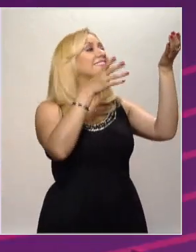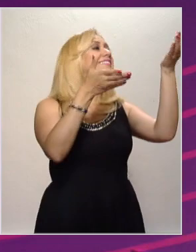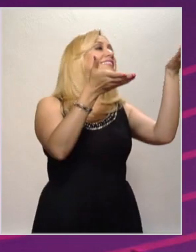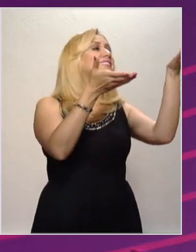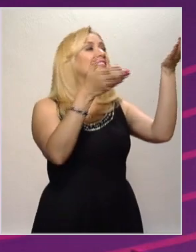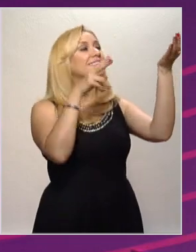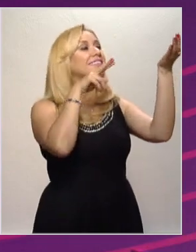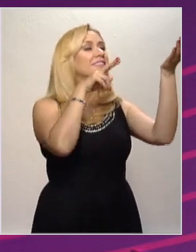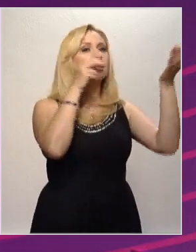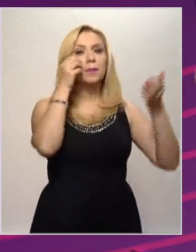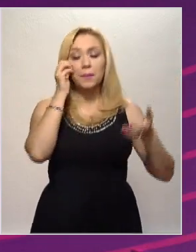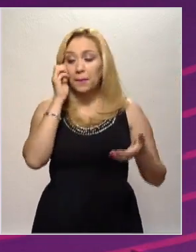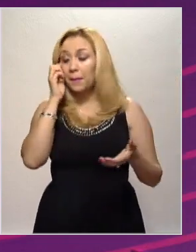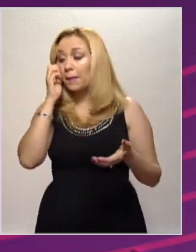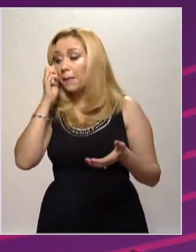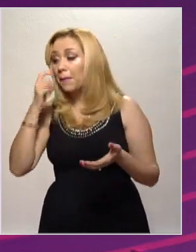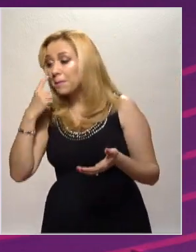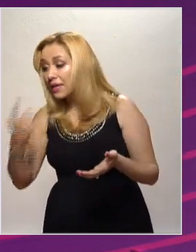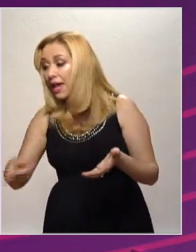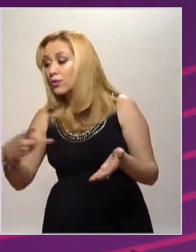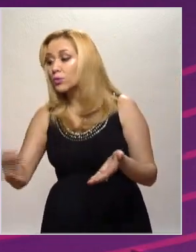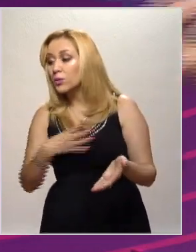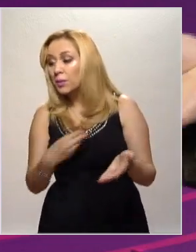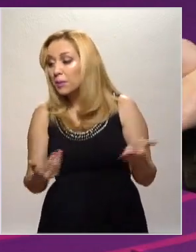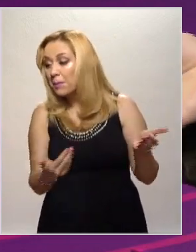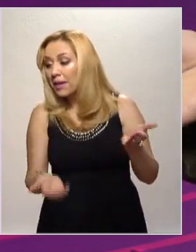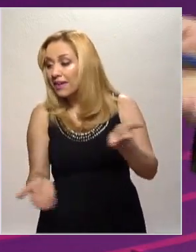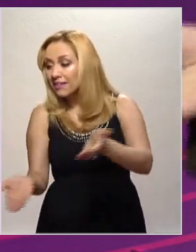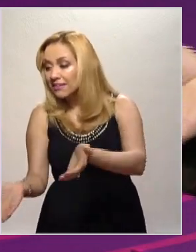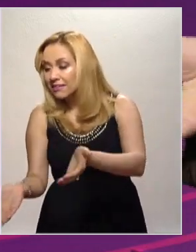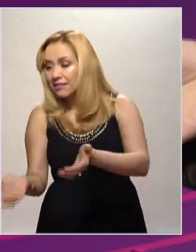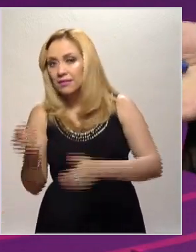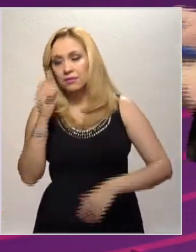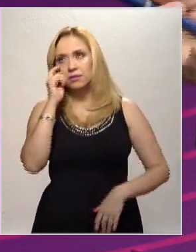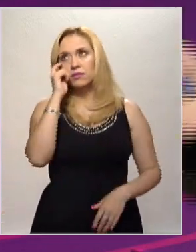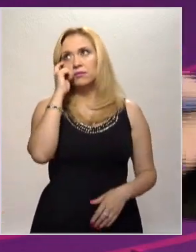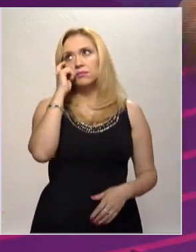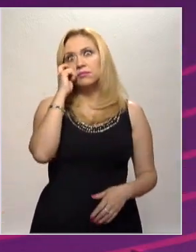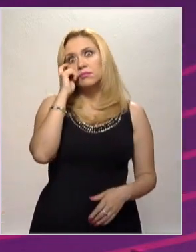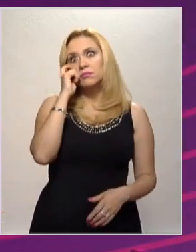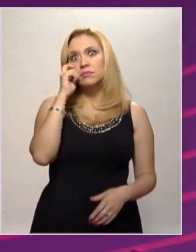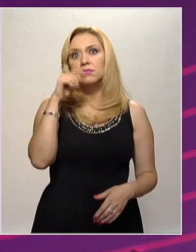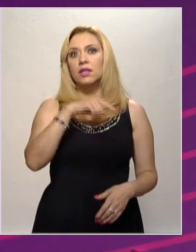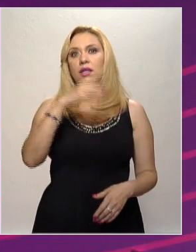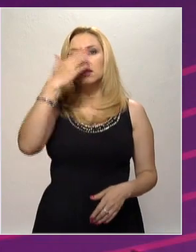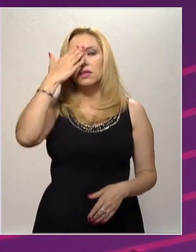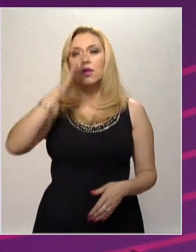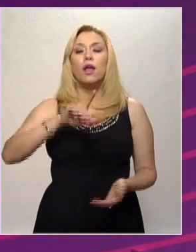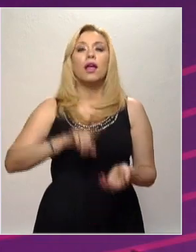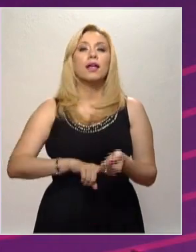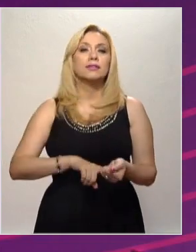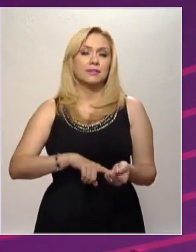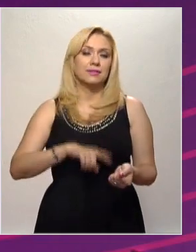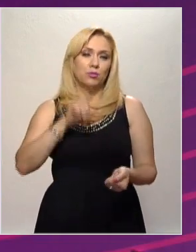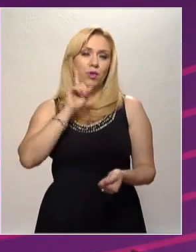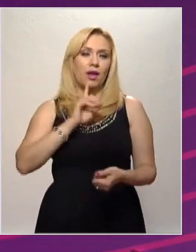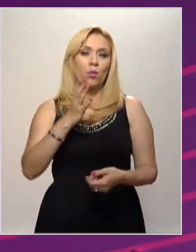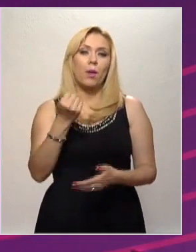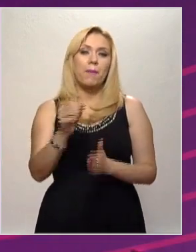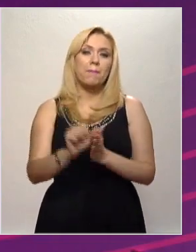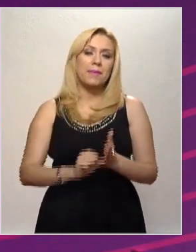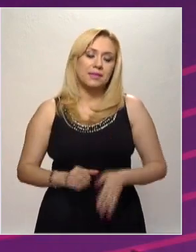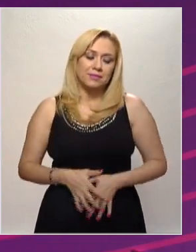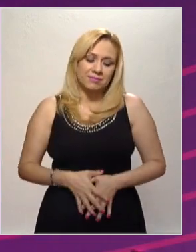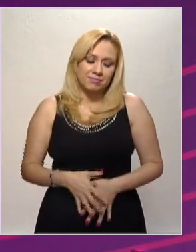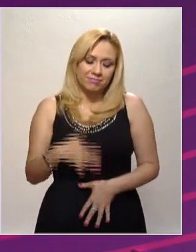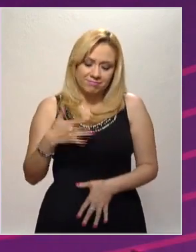Y lo viven como tal. Mire, señora, le presentamos a su bebé. Pero en realidad lo que acaba de ocurrir es que la señora que llevaba 9 meses con ese bebé,